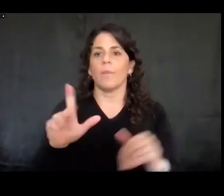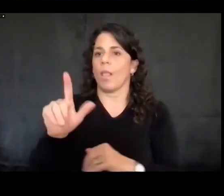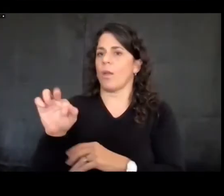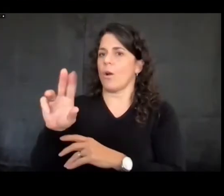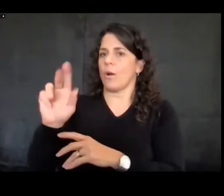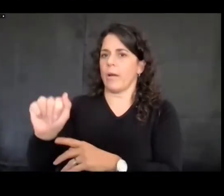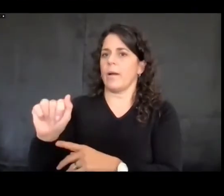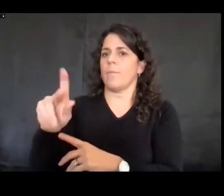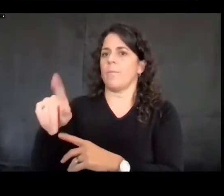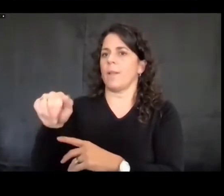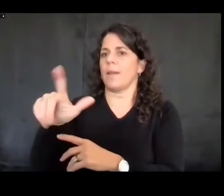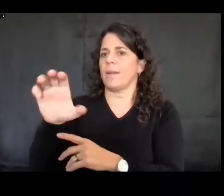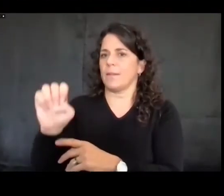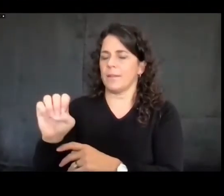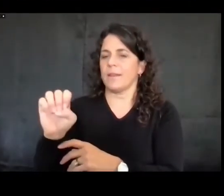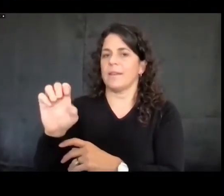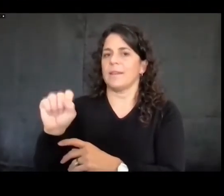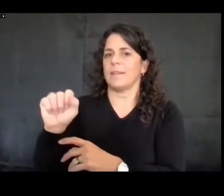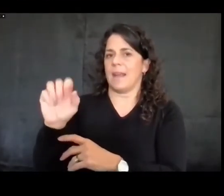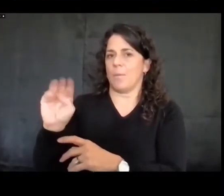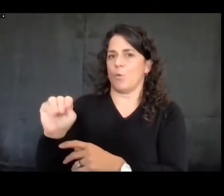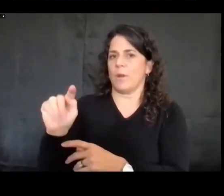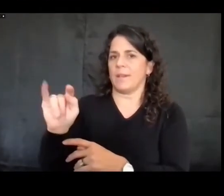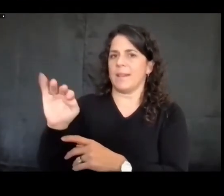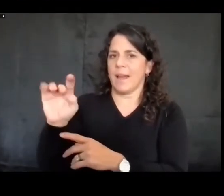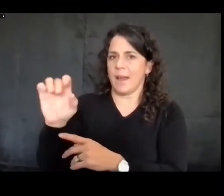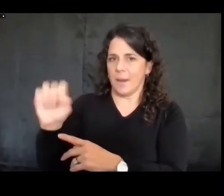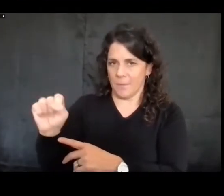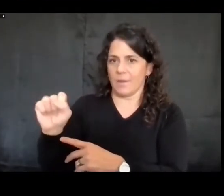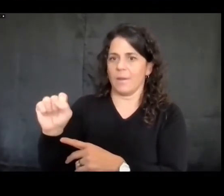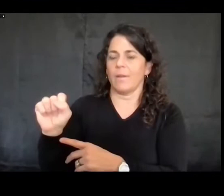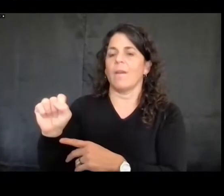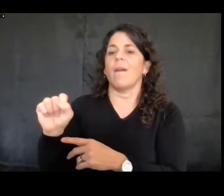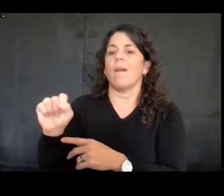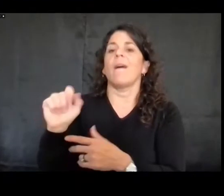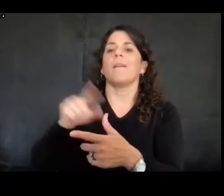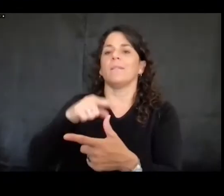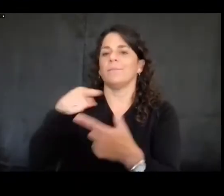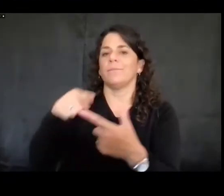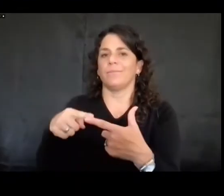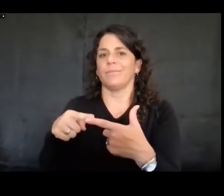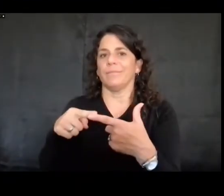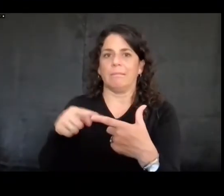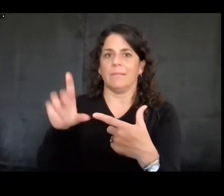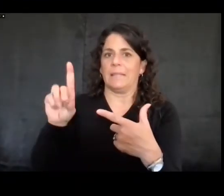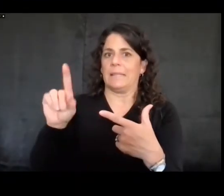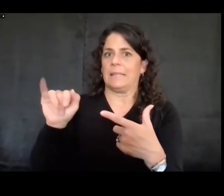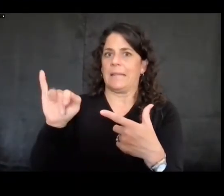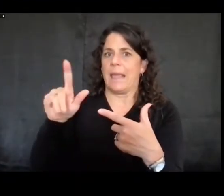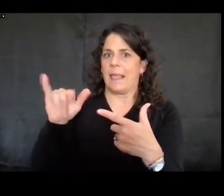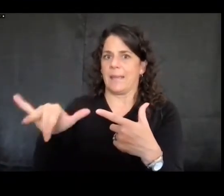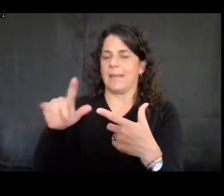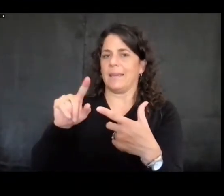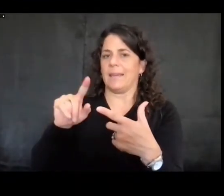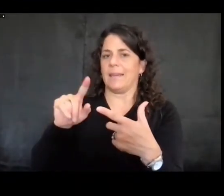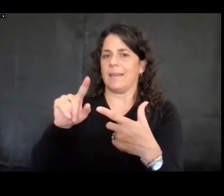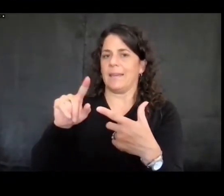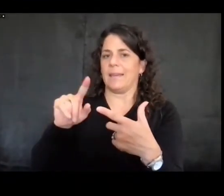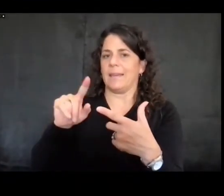ahora place santamaría times y después del anexo en santamaría times